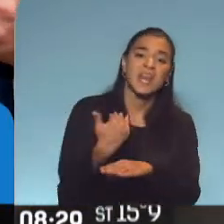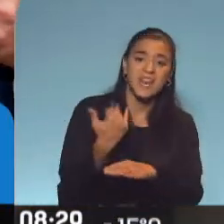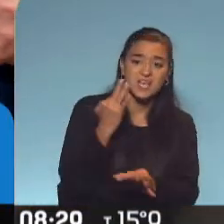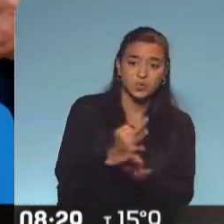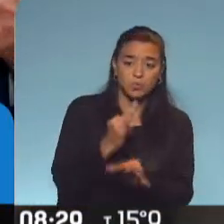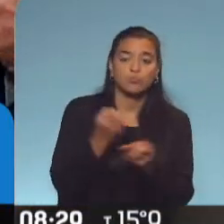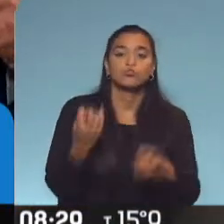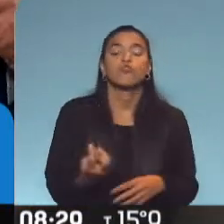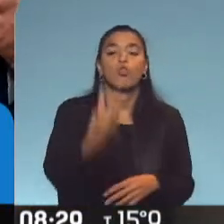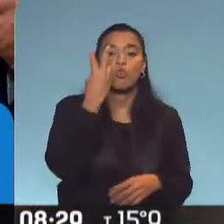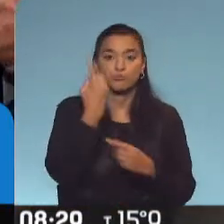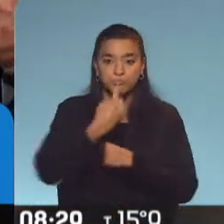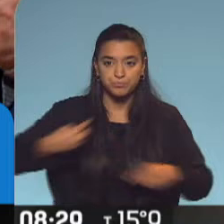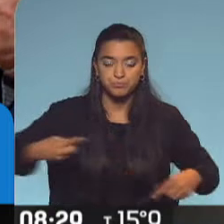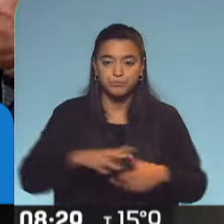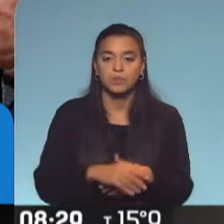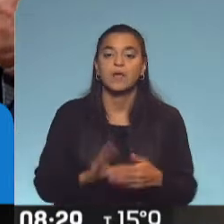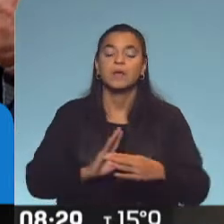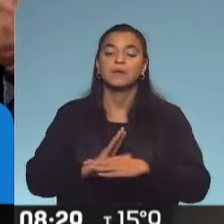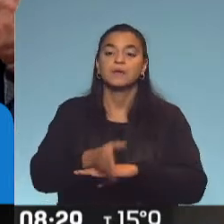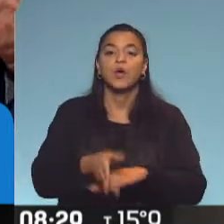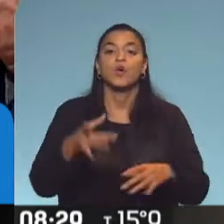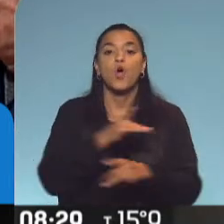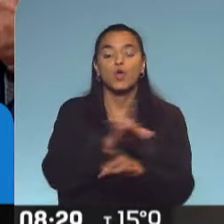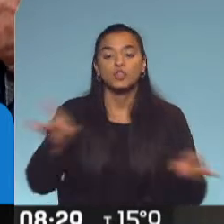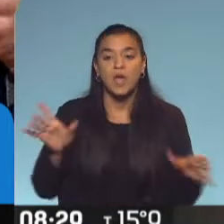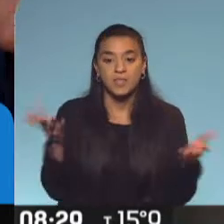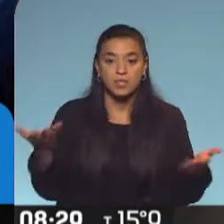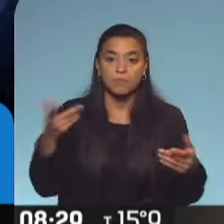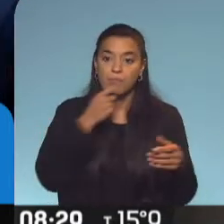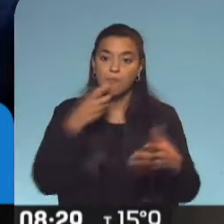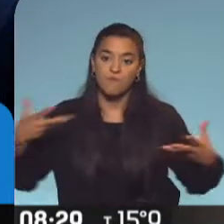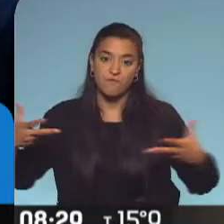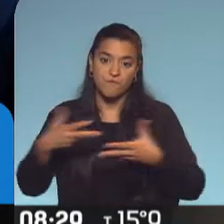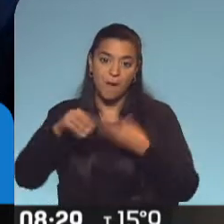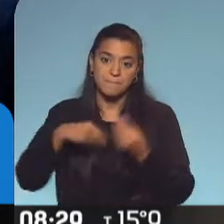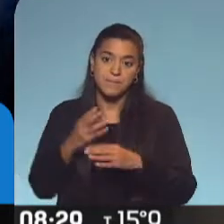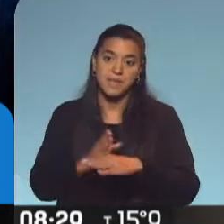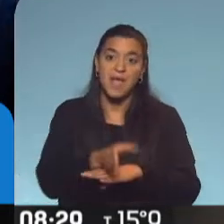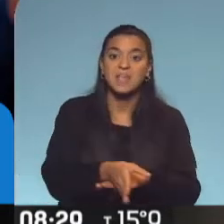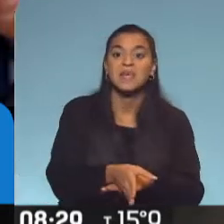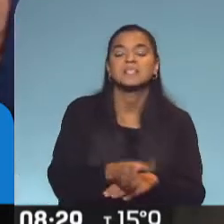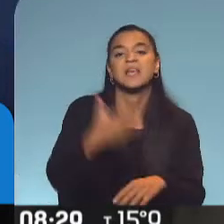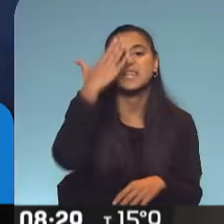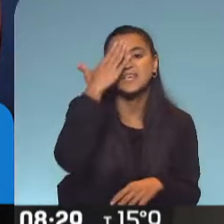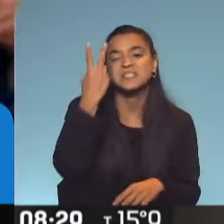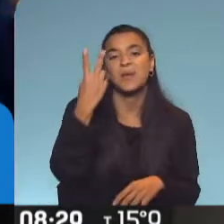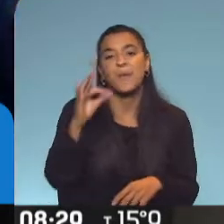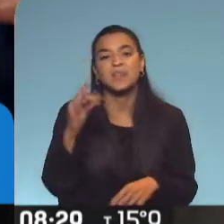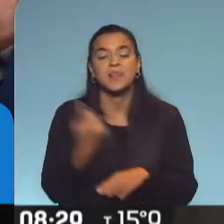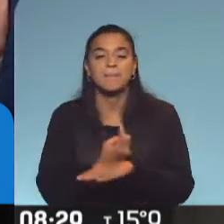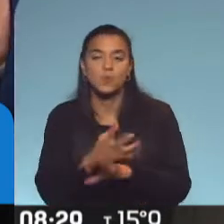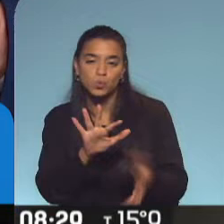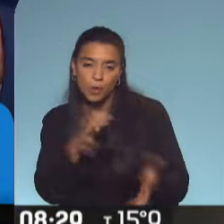Por eso tiene dos factores, no solo evitar la posibilidad de contagio cuando están llegando las familias, por eso se ingresa cada 15 a 20 minutos